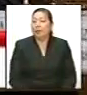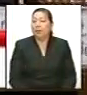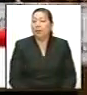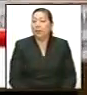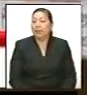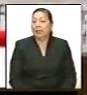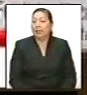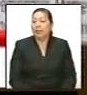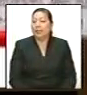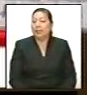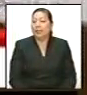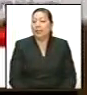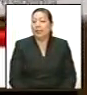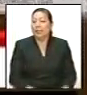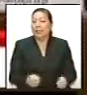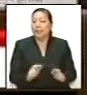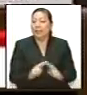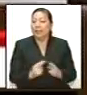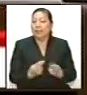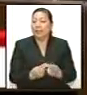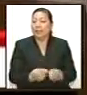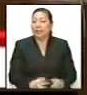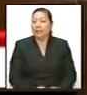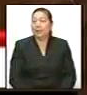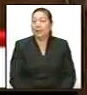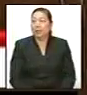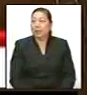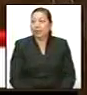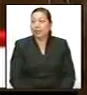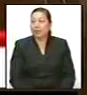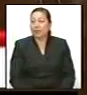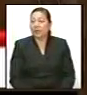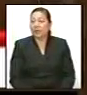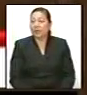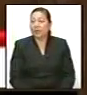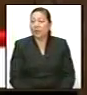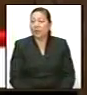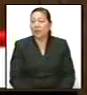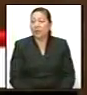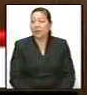las 12:13, se levanta la sesión. Buenos días.